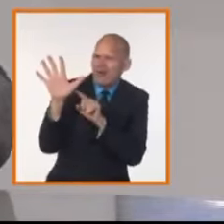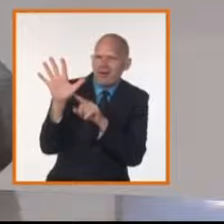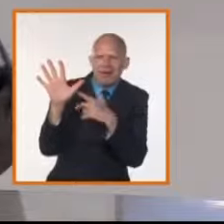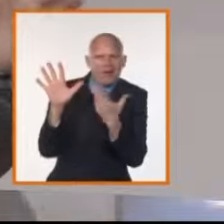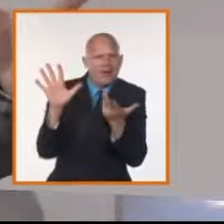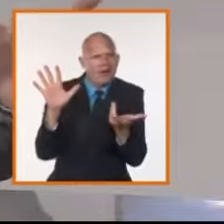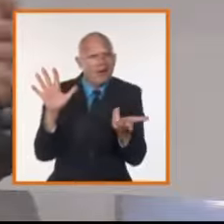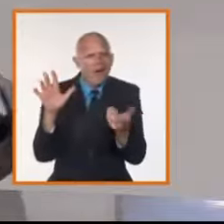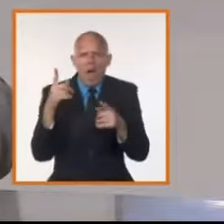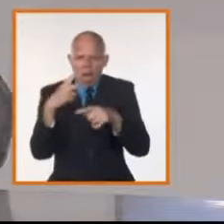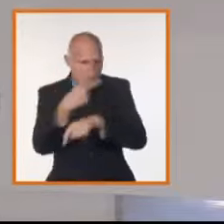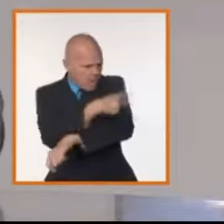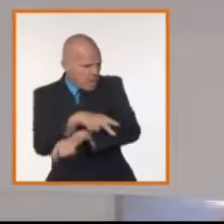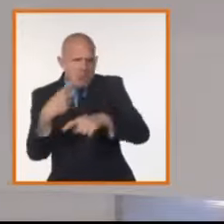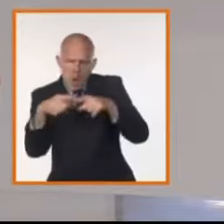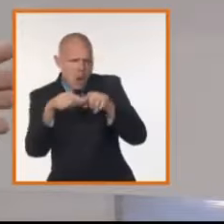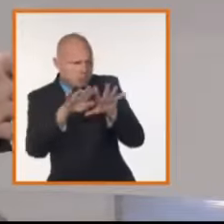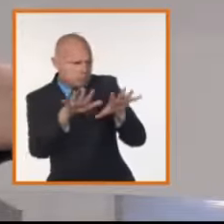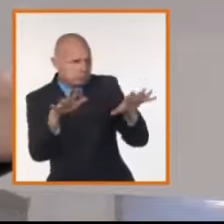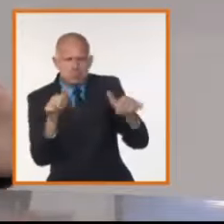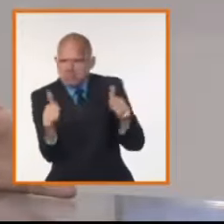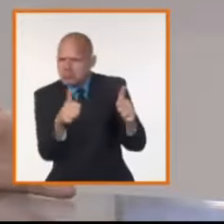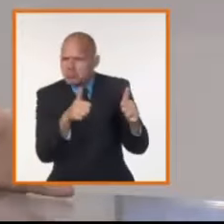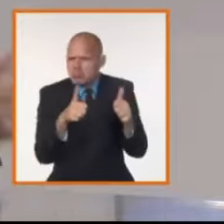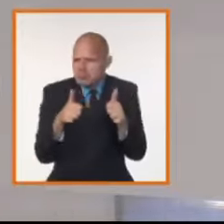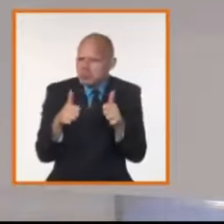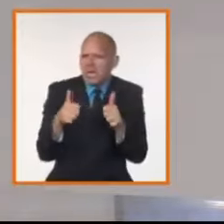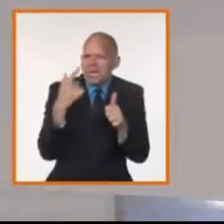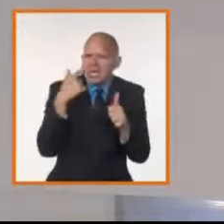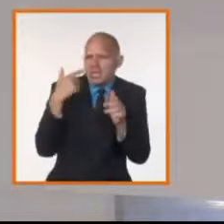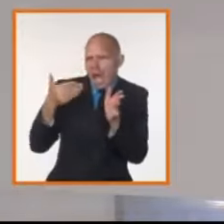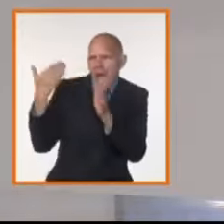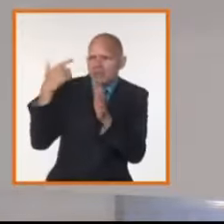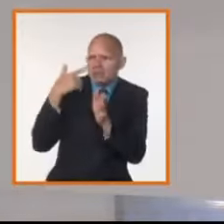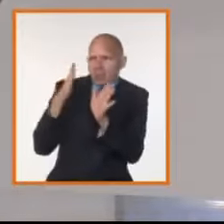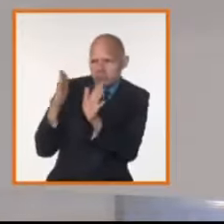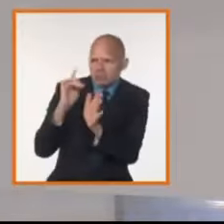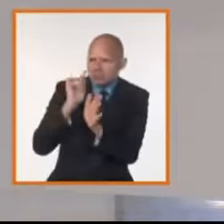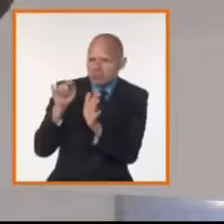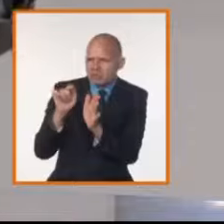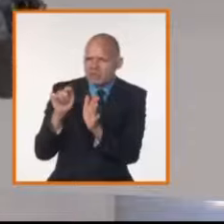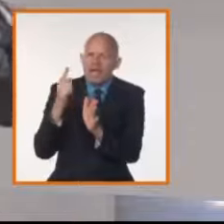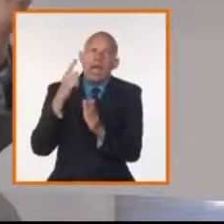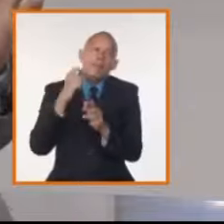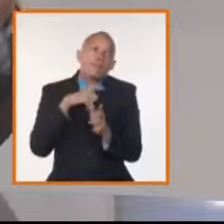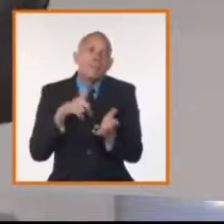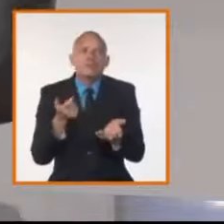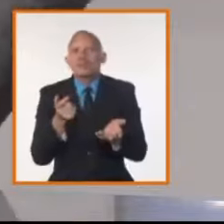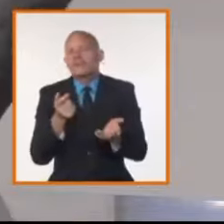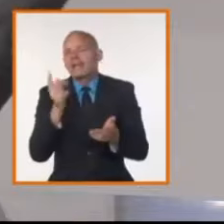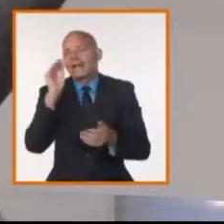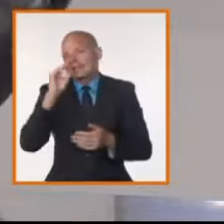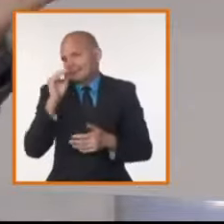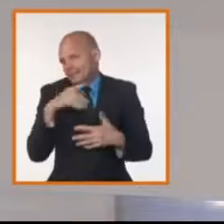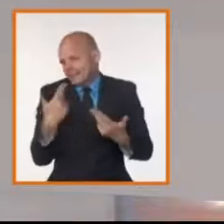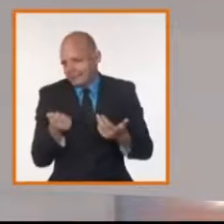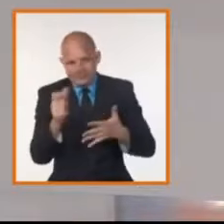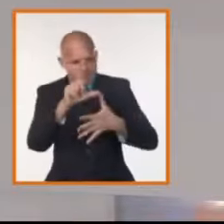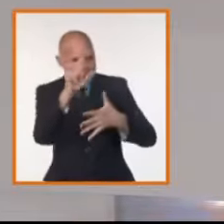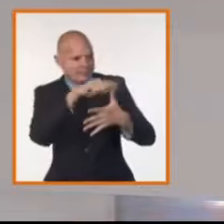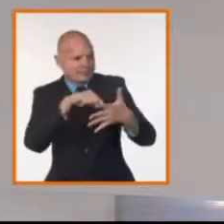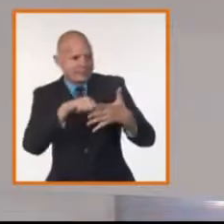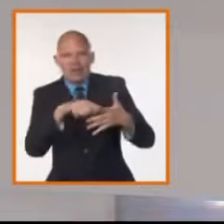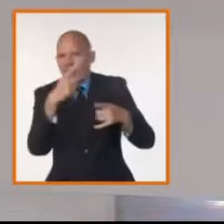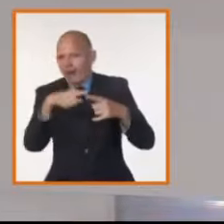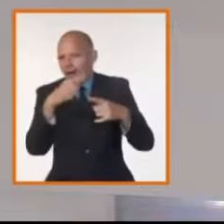sin dudas en otros lug del mundo Lamentablemente hay un antecedente violento es decir tener el mayor mercado de drogas encima de nosotros ha